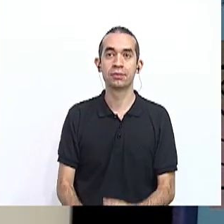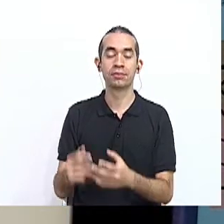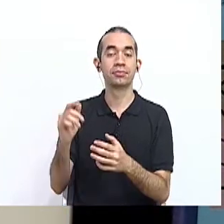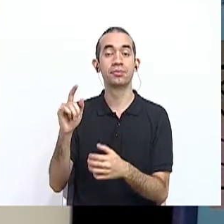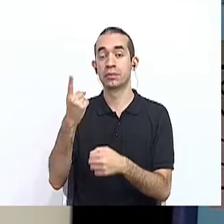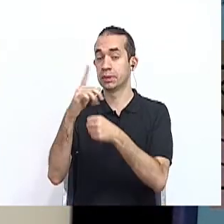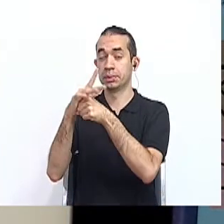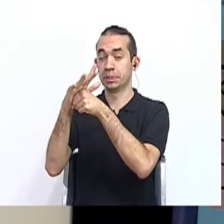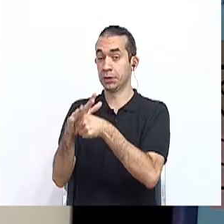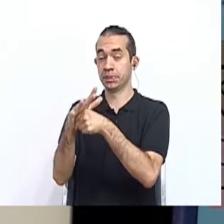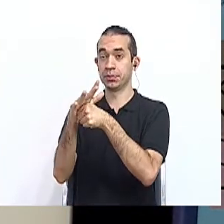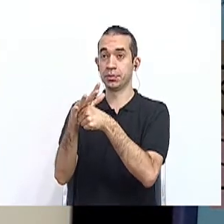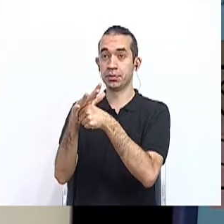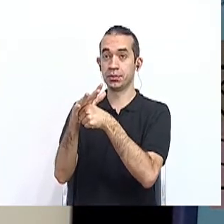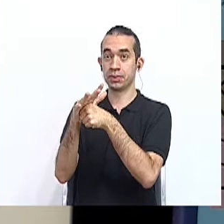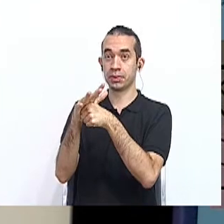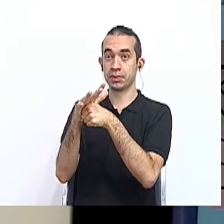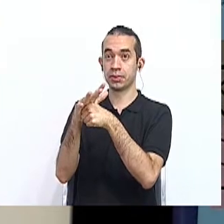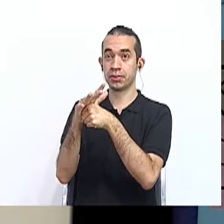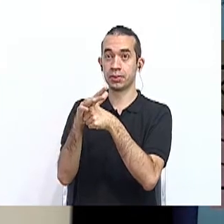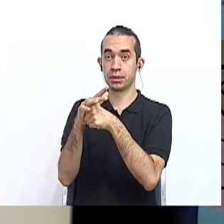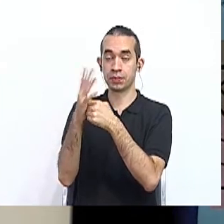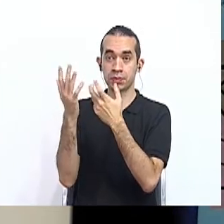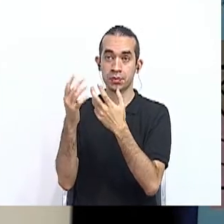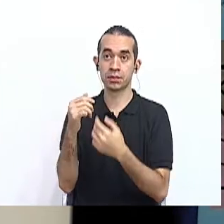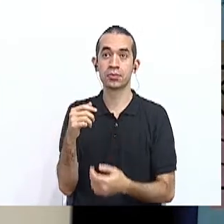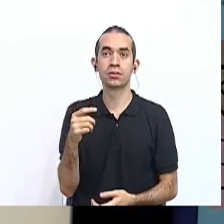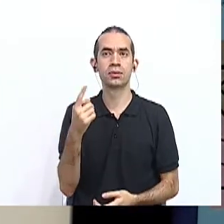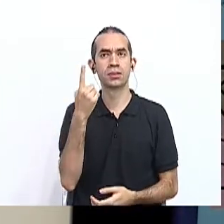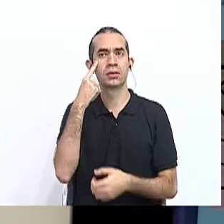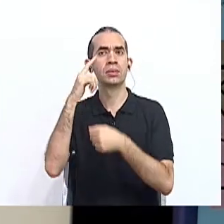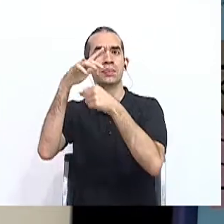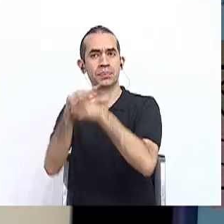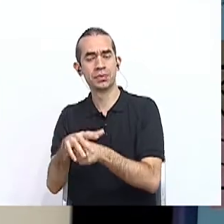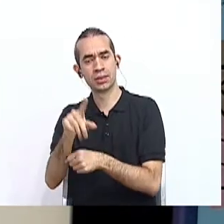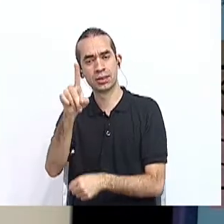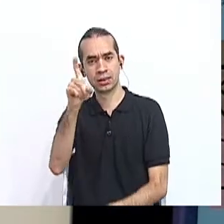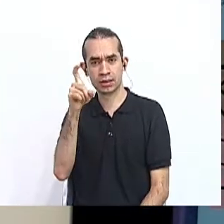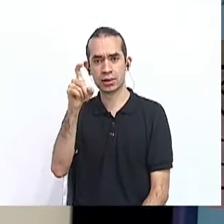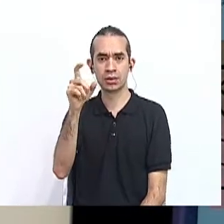primera presión. En ese caso se registra una presión de